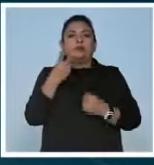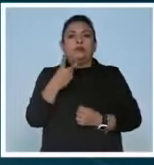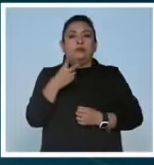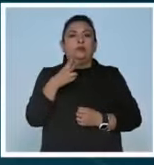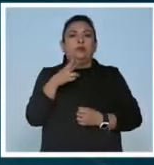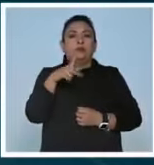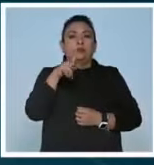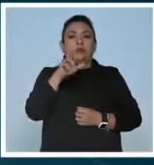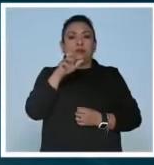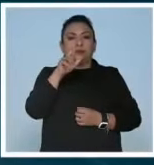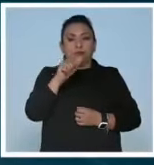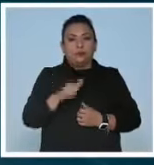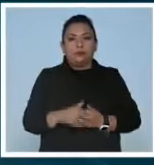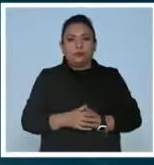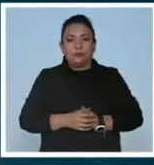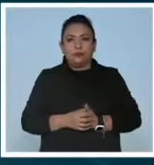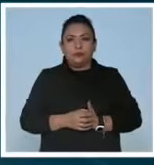22, Karen Rivera.